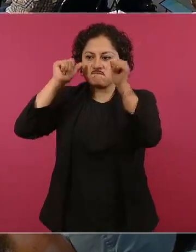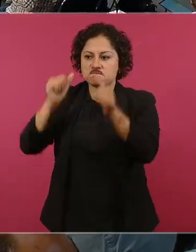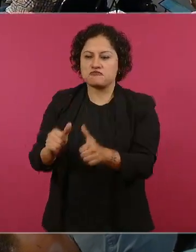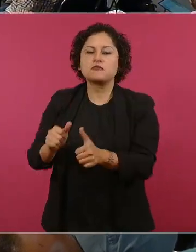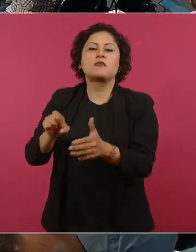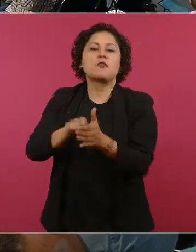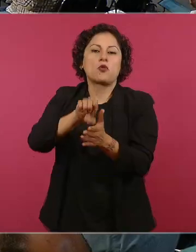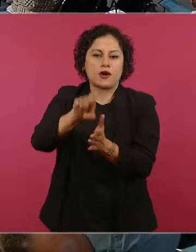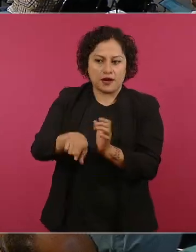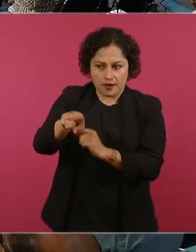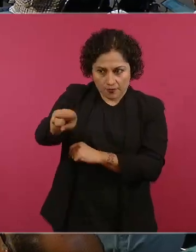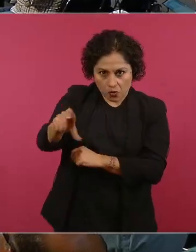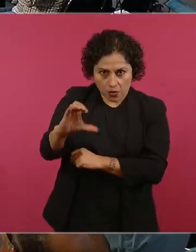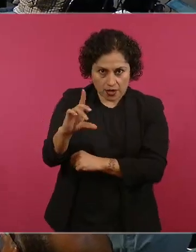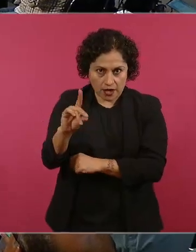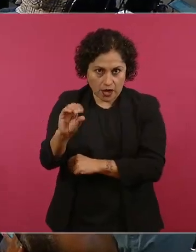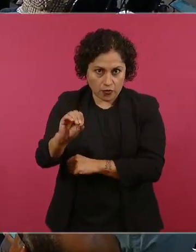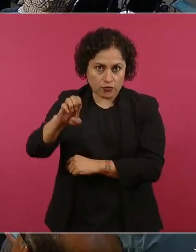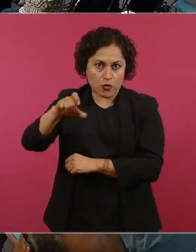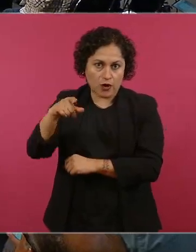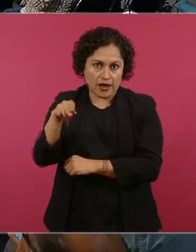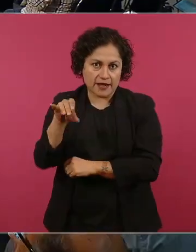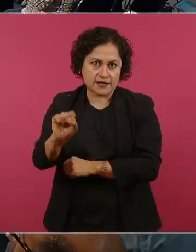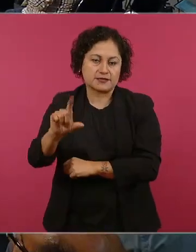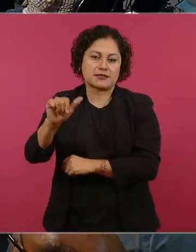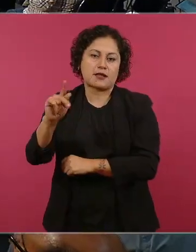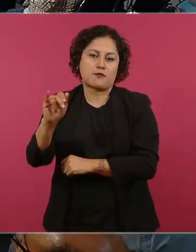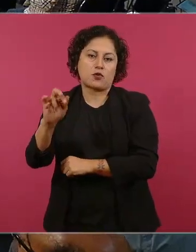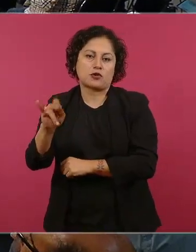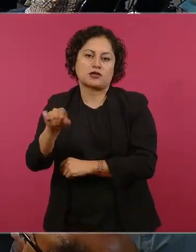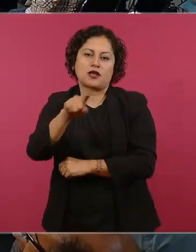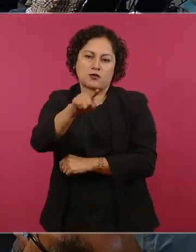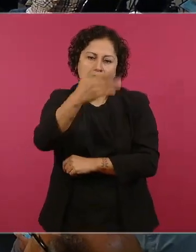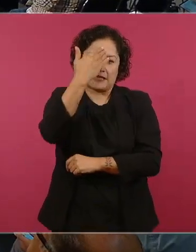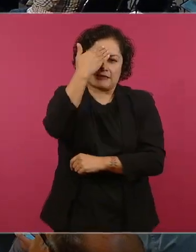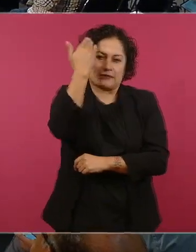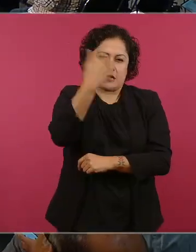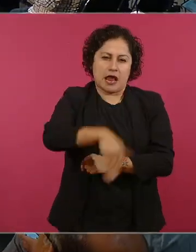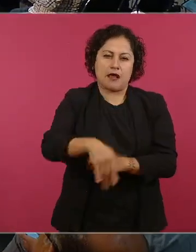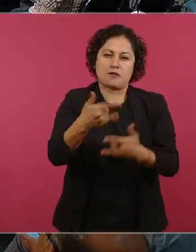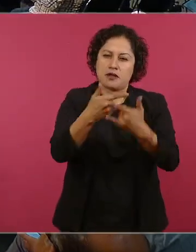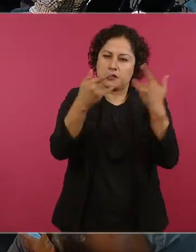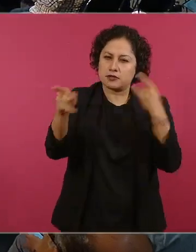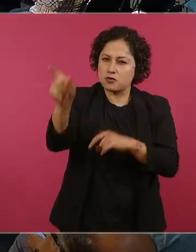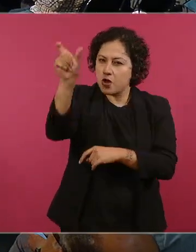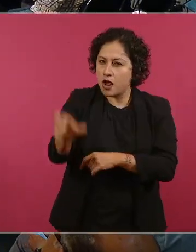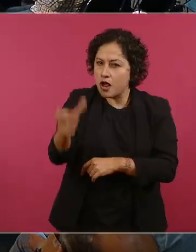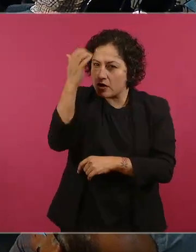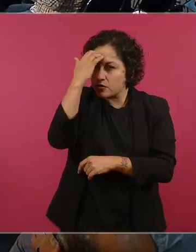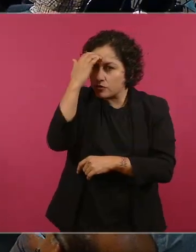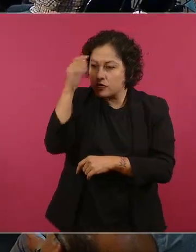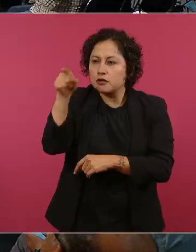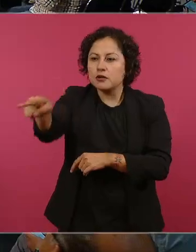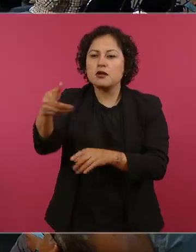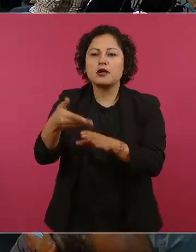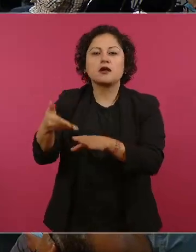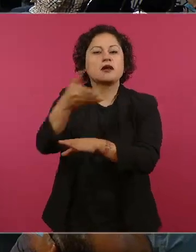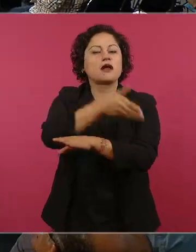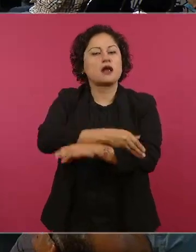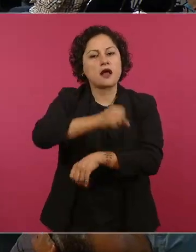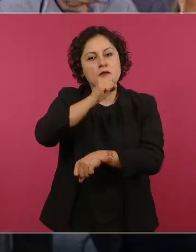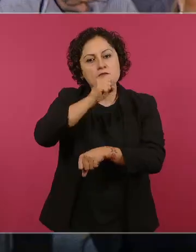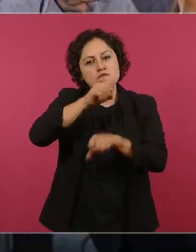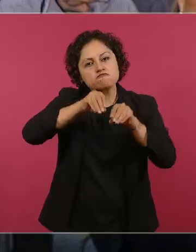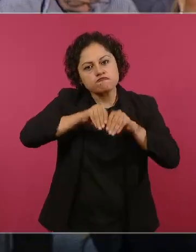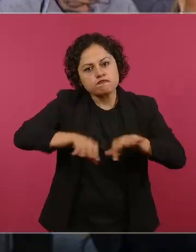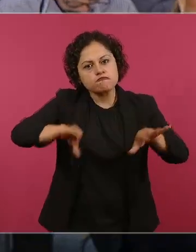X. González Laporte, y usted lo ha documentado perfectamente, participó en estas campañas de propaganda